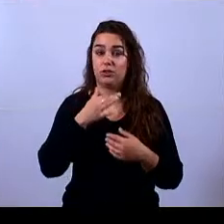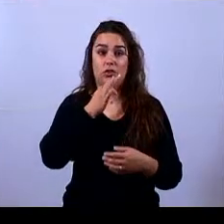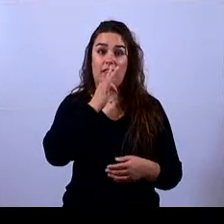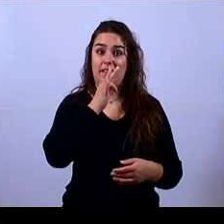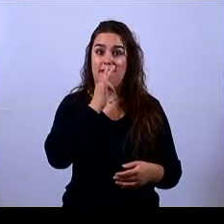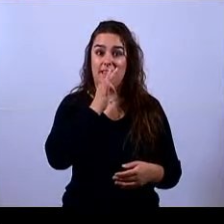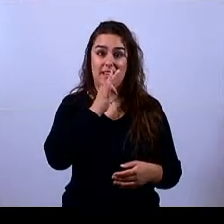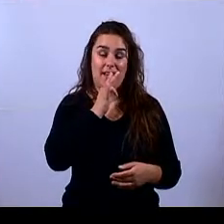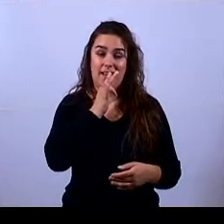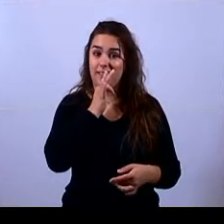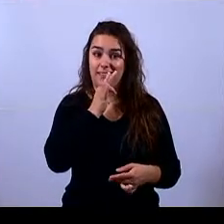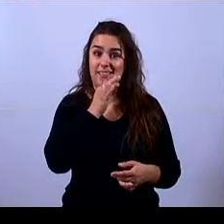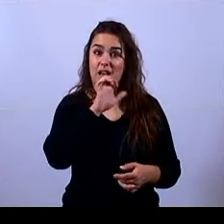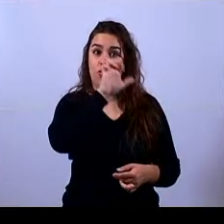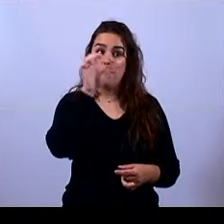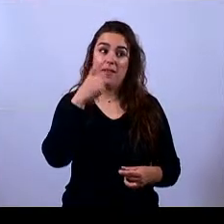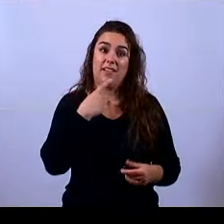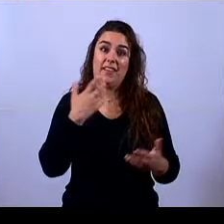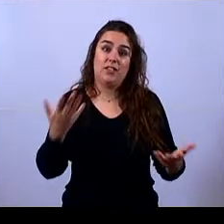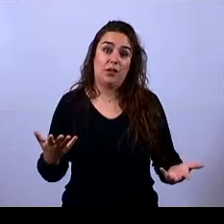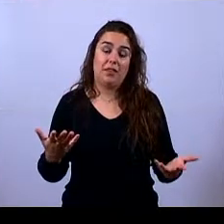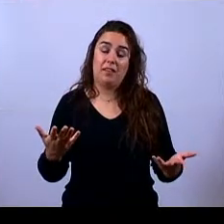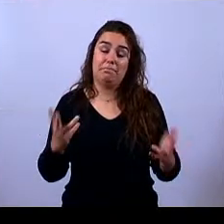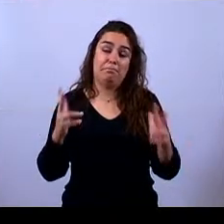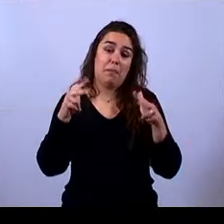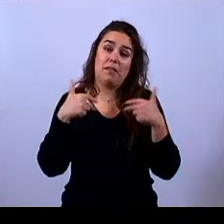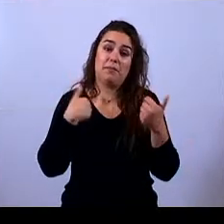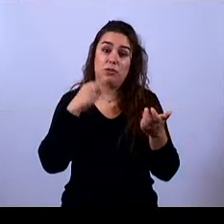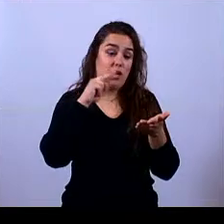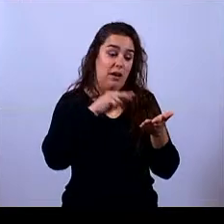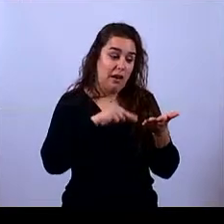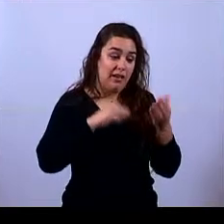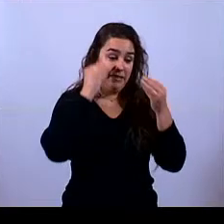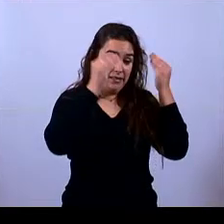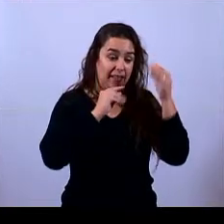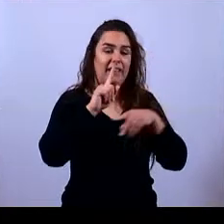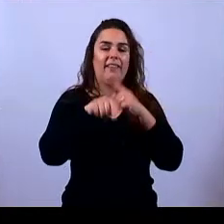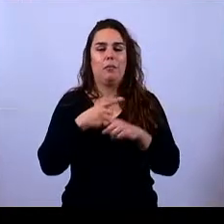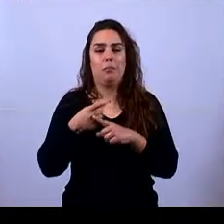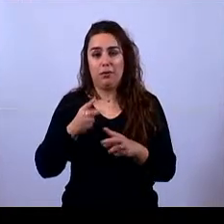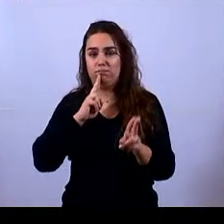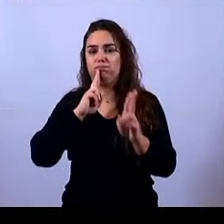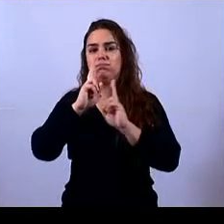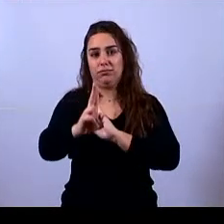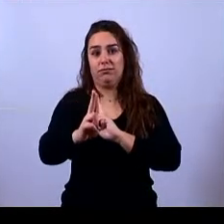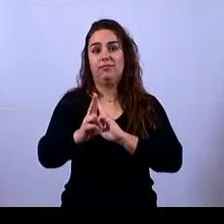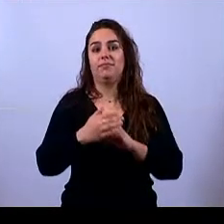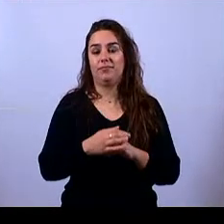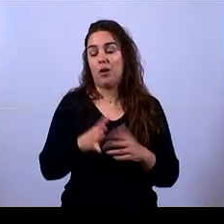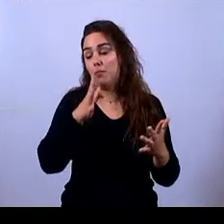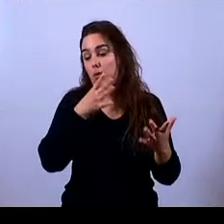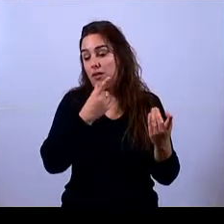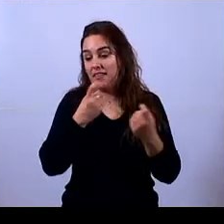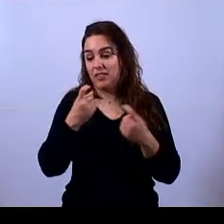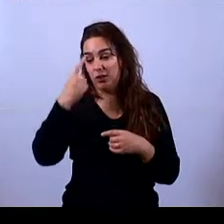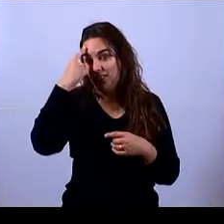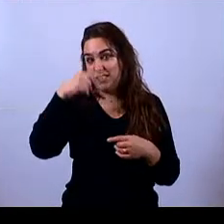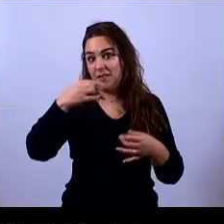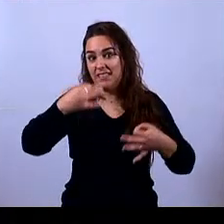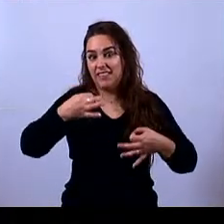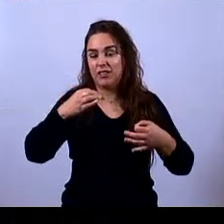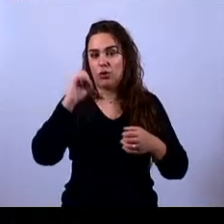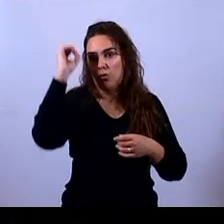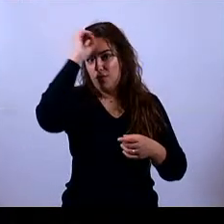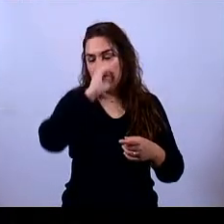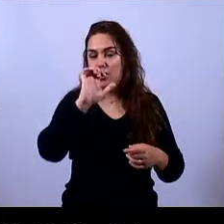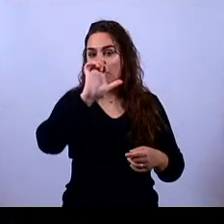de lo que está diciendo Europa, con lo cual me va a permitir que la leamos, la estudiemos y hagamos luego referencia a ella, porque necesitábamos saber exactamente qué opina